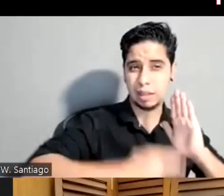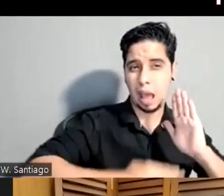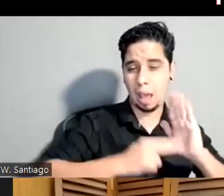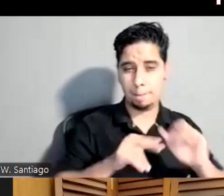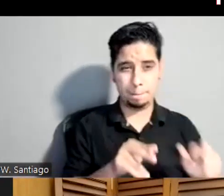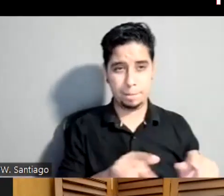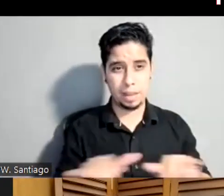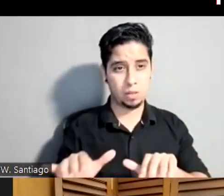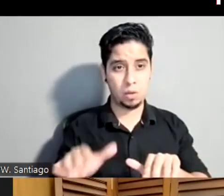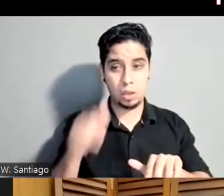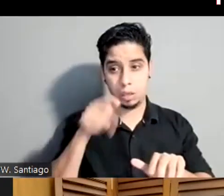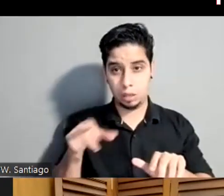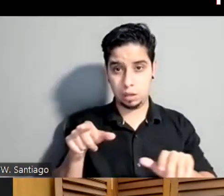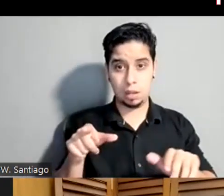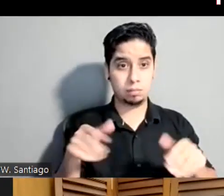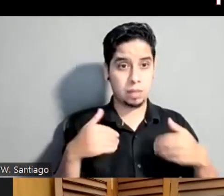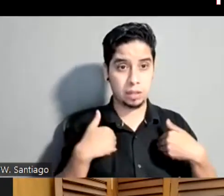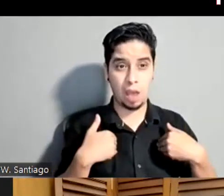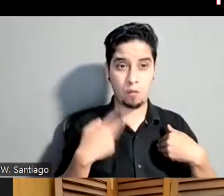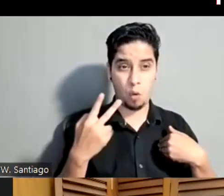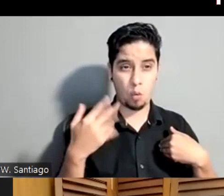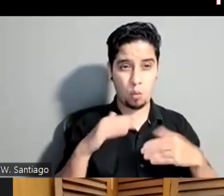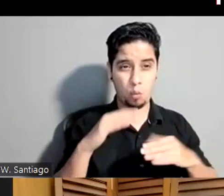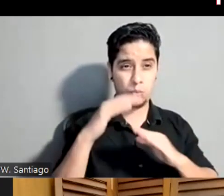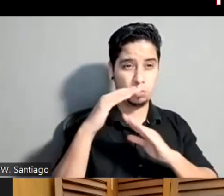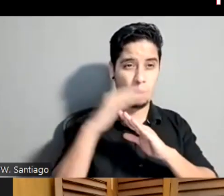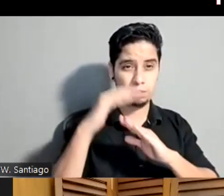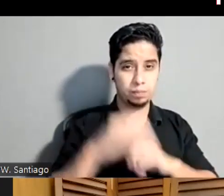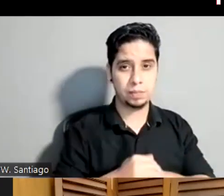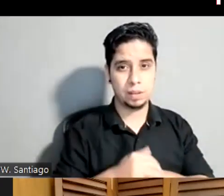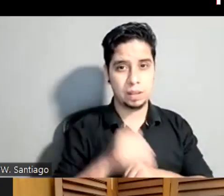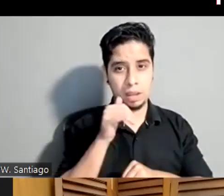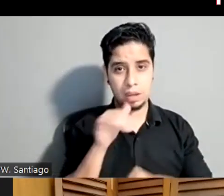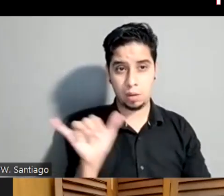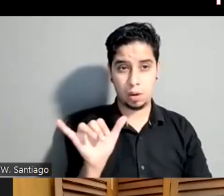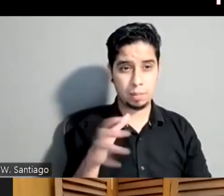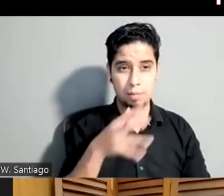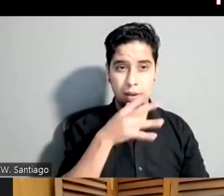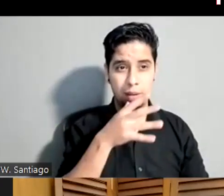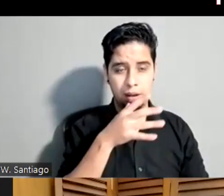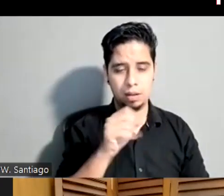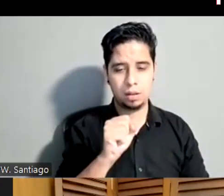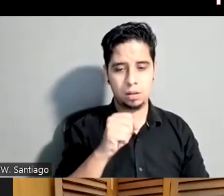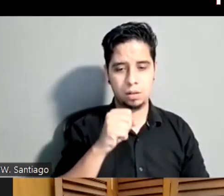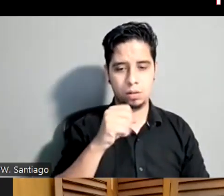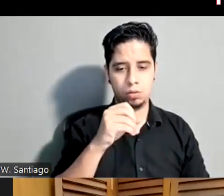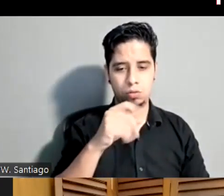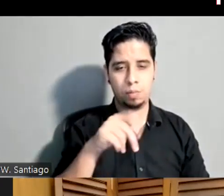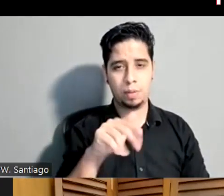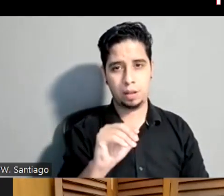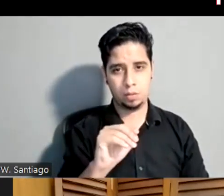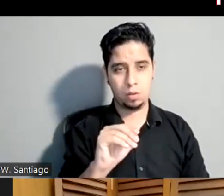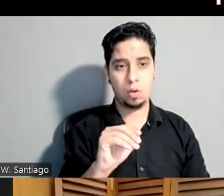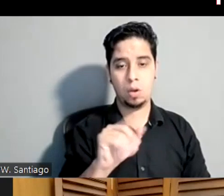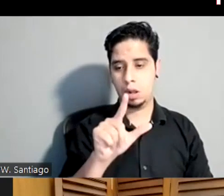momento surgió que ya tenía tremendo vozarrón. De hecho, ella era como mi mamá, soprano, lírico, spinto. O